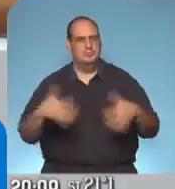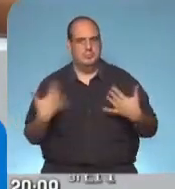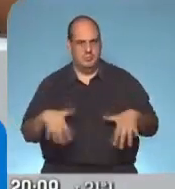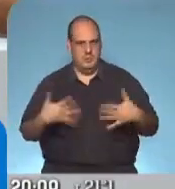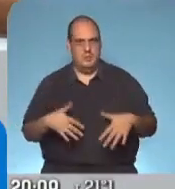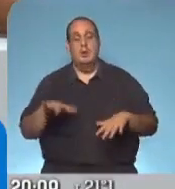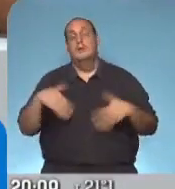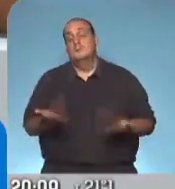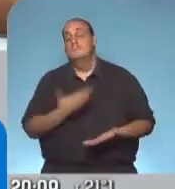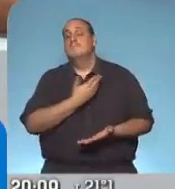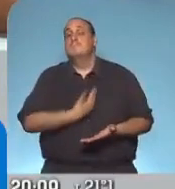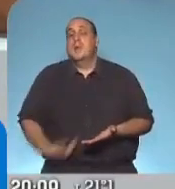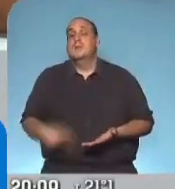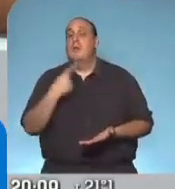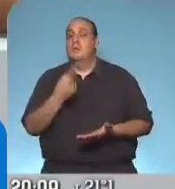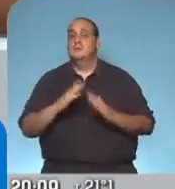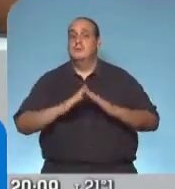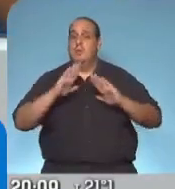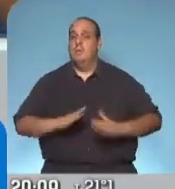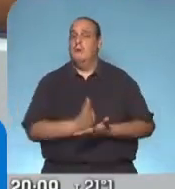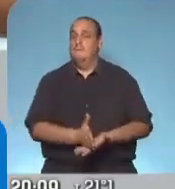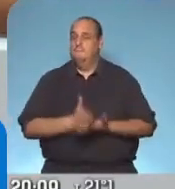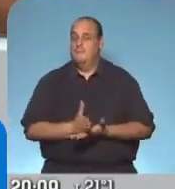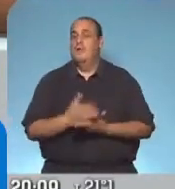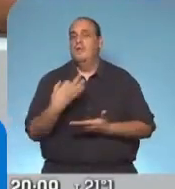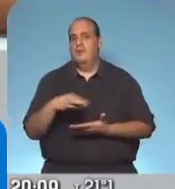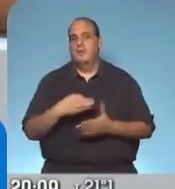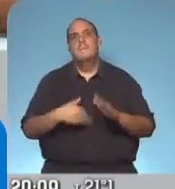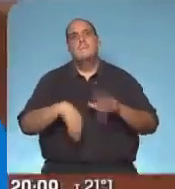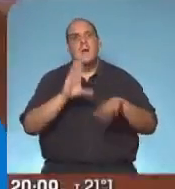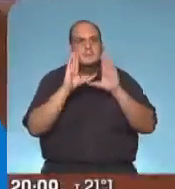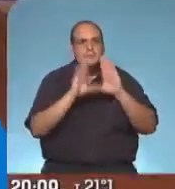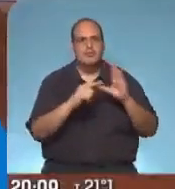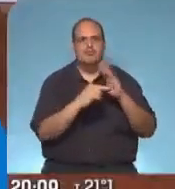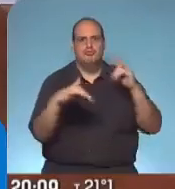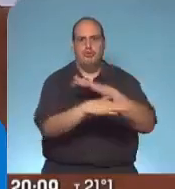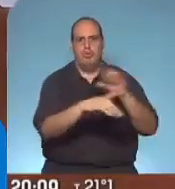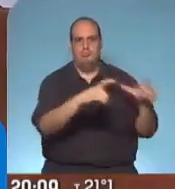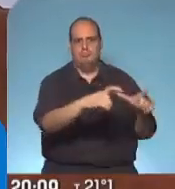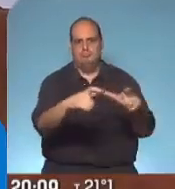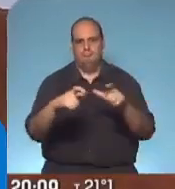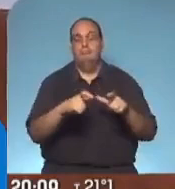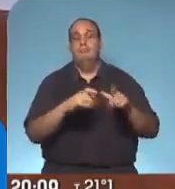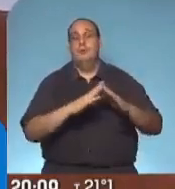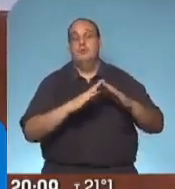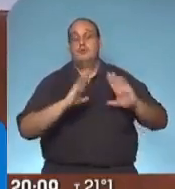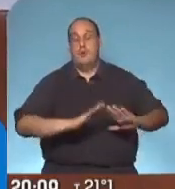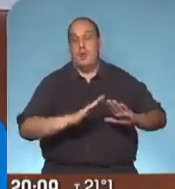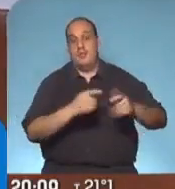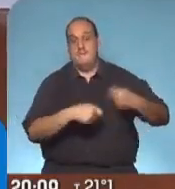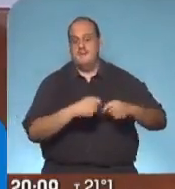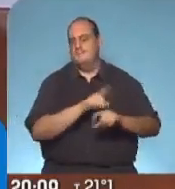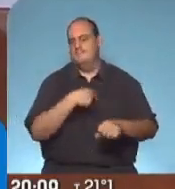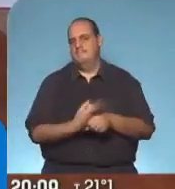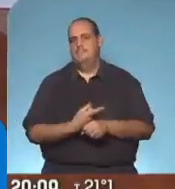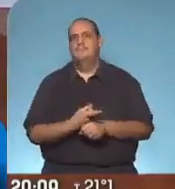que la cuarentena tiene que ser rígida, tiene que seguir rígida y sobre todo en las ciudades no hay posibilidad alguna de que esta cuarentena se flexibilice. Fíjate, Lucía, que en